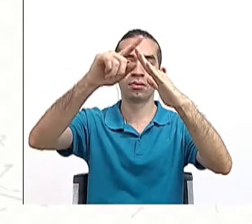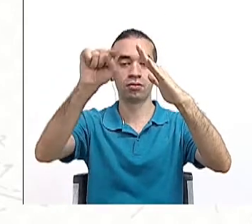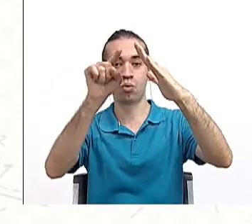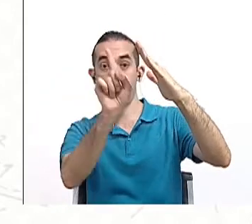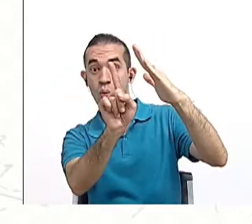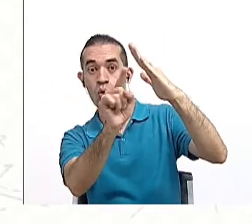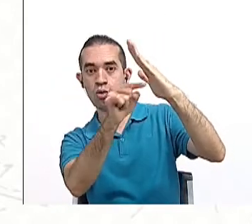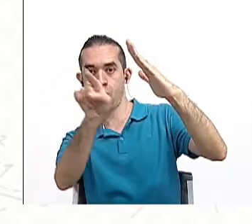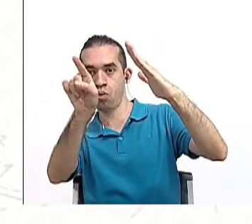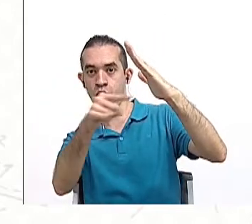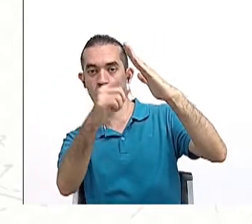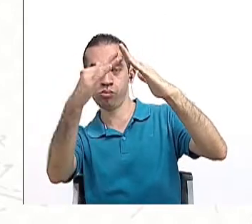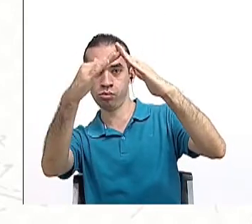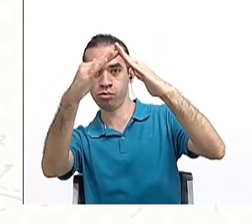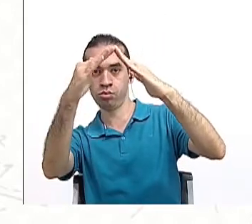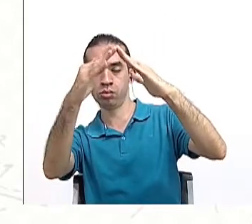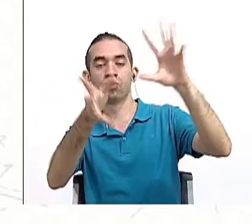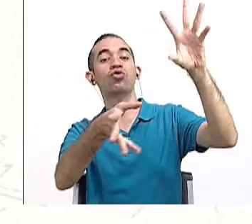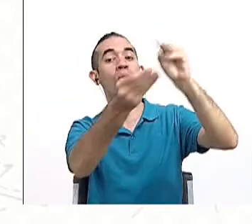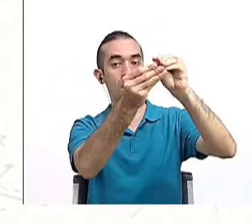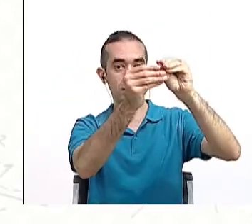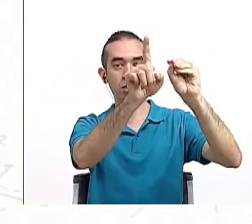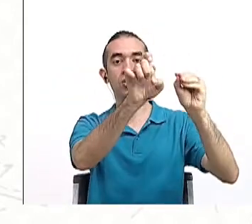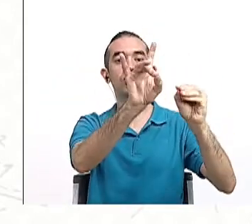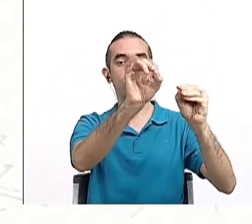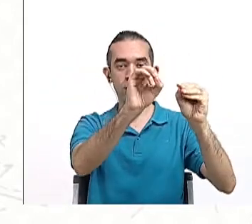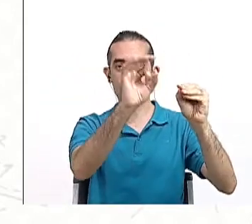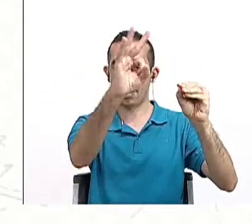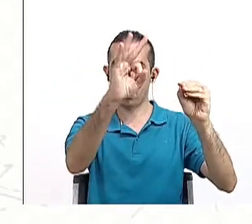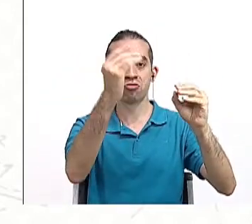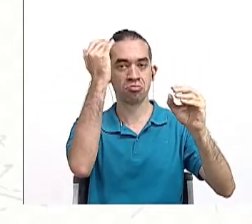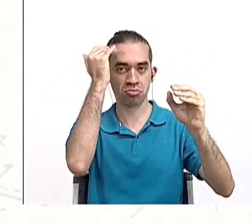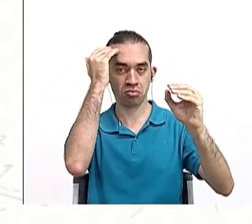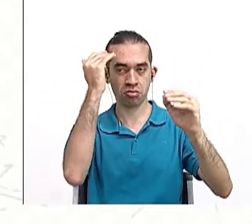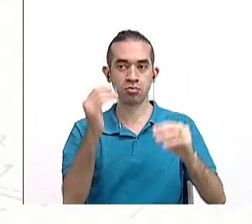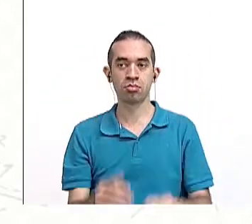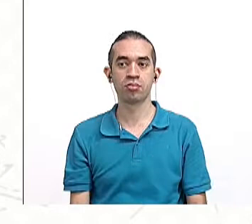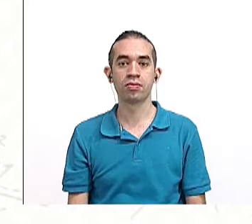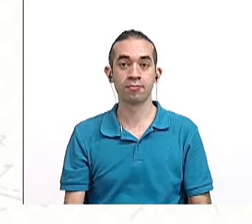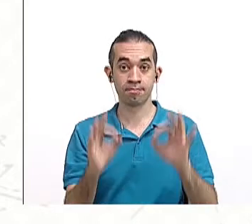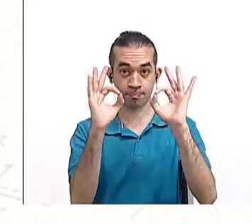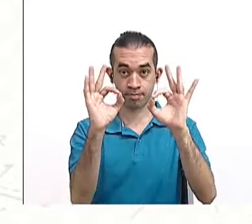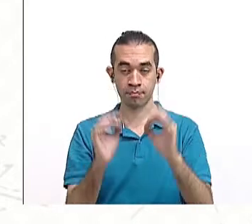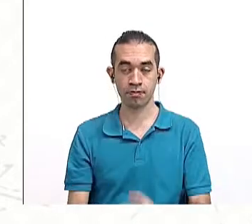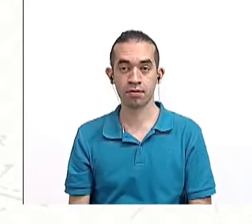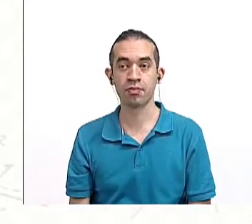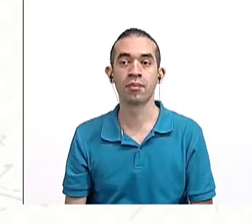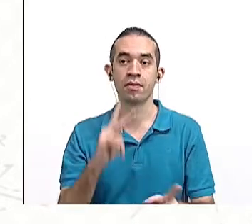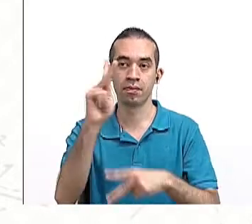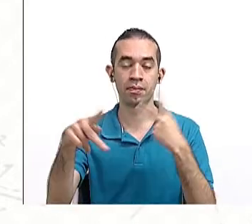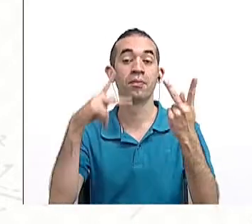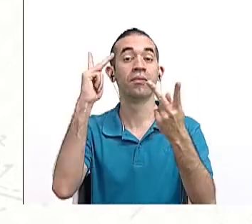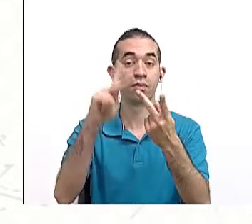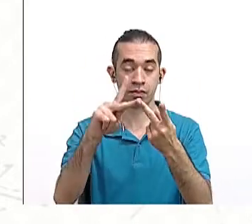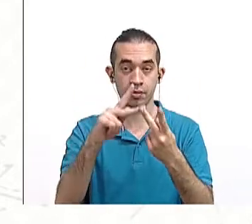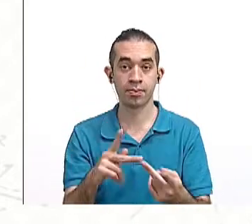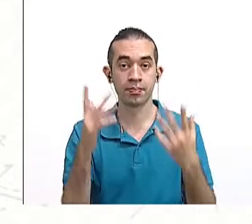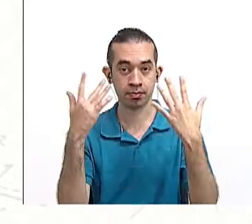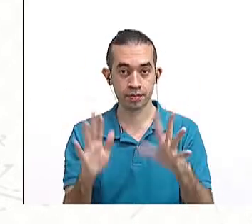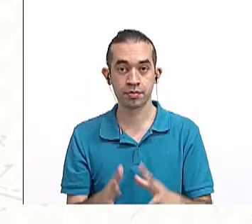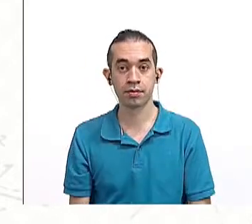esto quiere decir que la suma es 180 grados vamos bien hasta ahí perfecto y